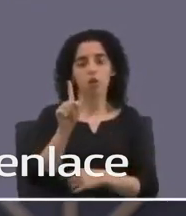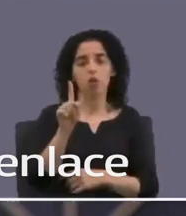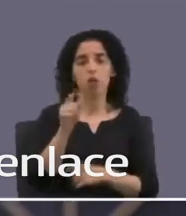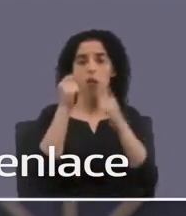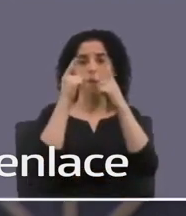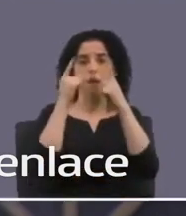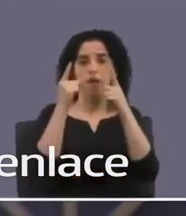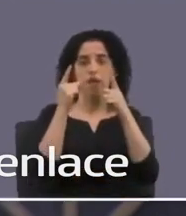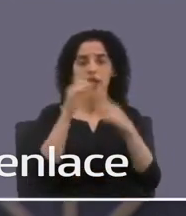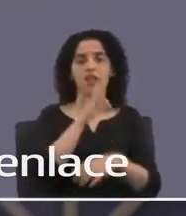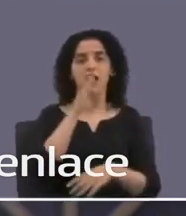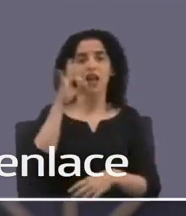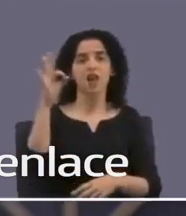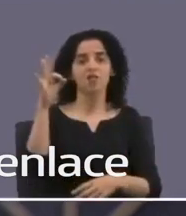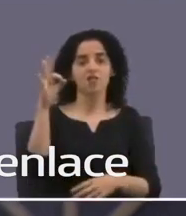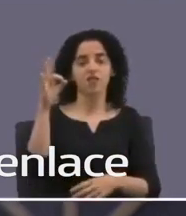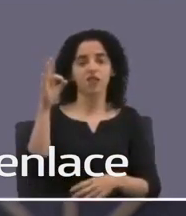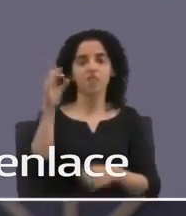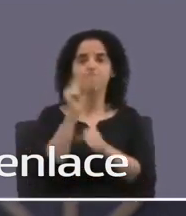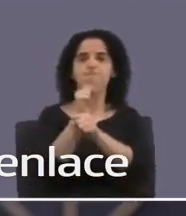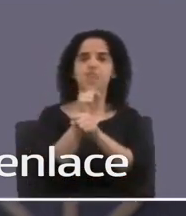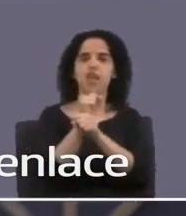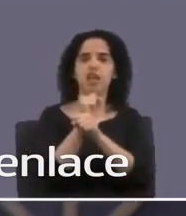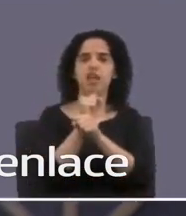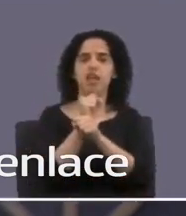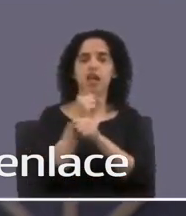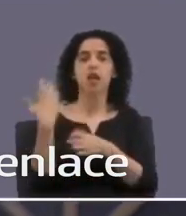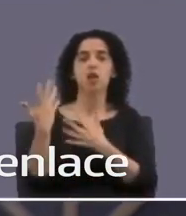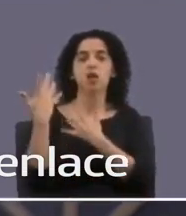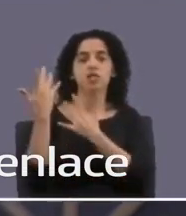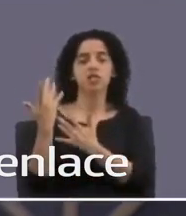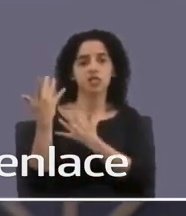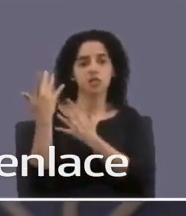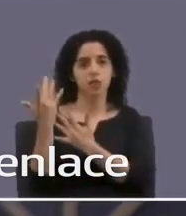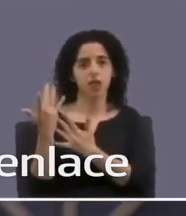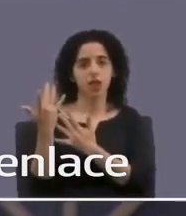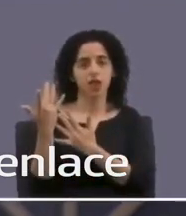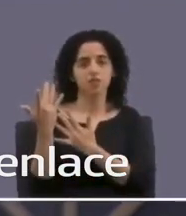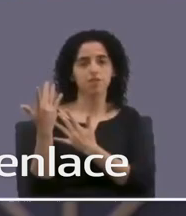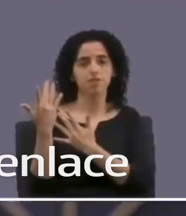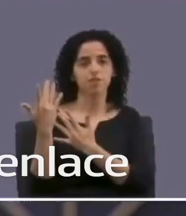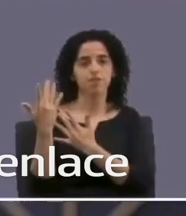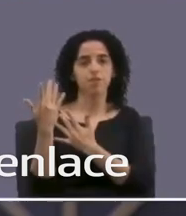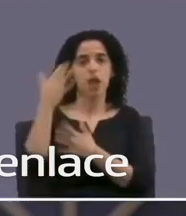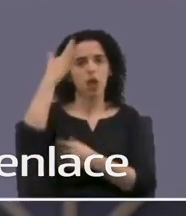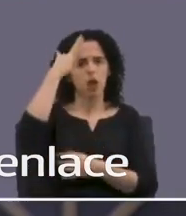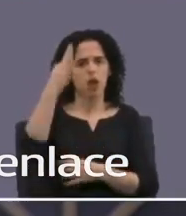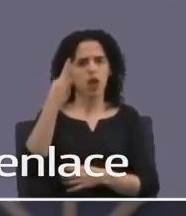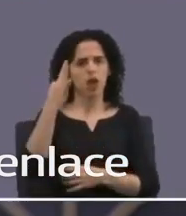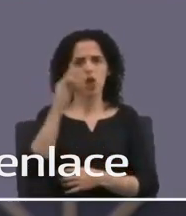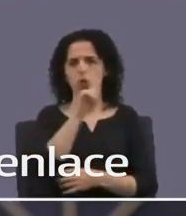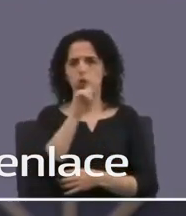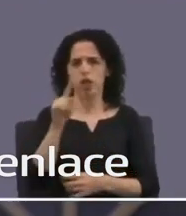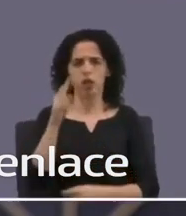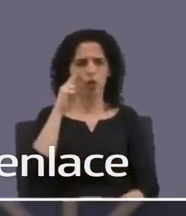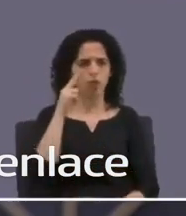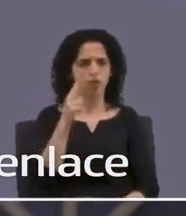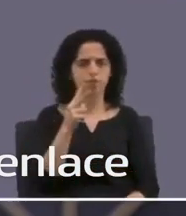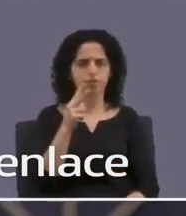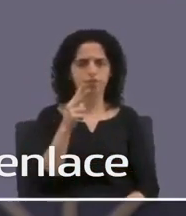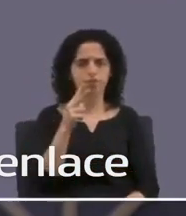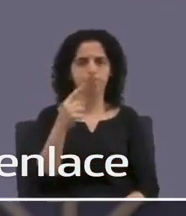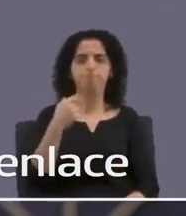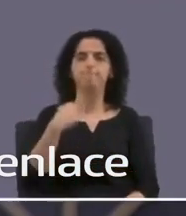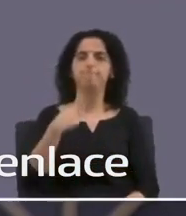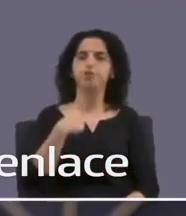impactante. La fe es, pues, la fe, la certeza de lo que se espera, la convicción